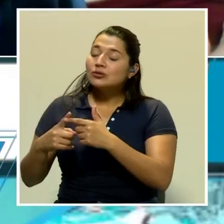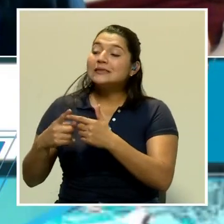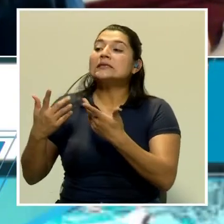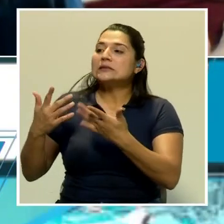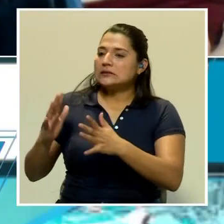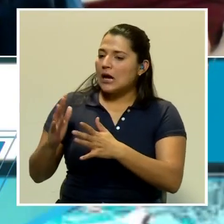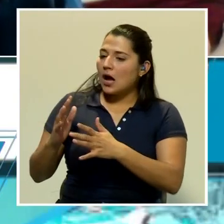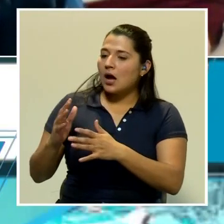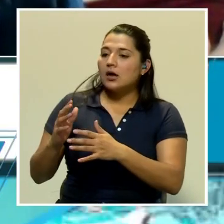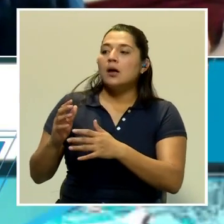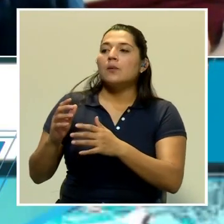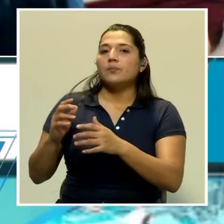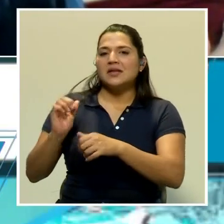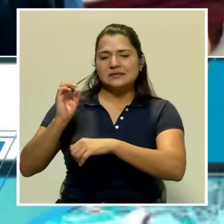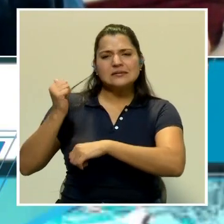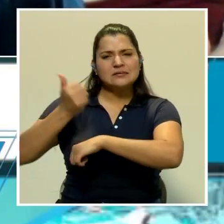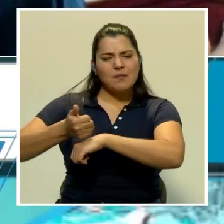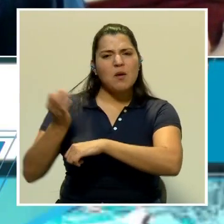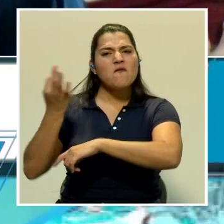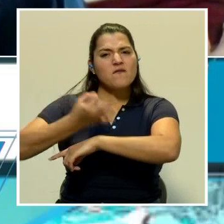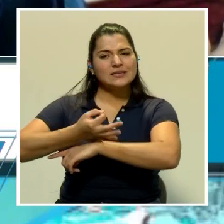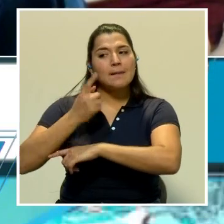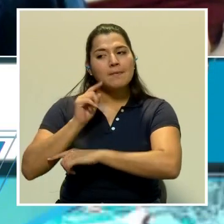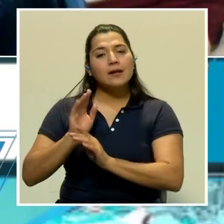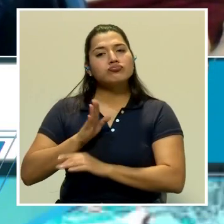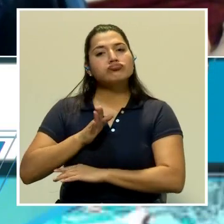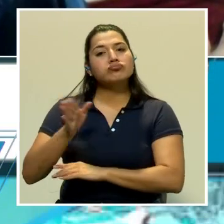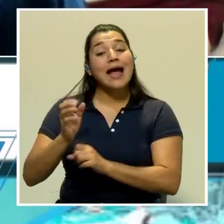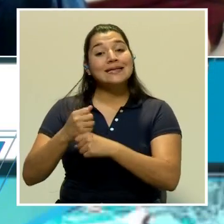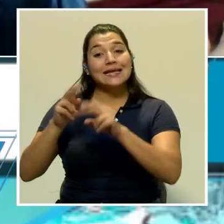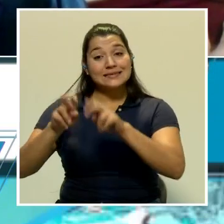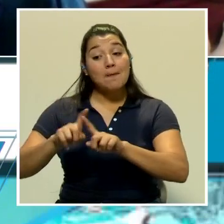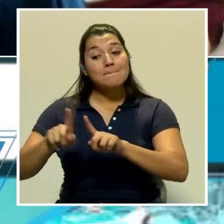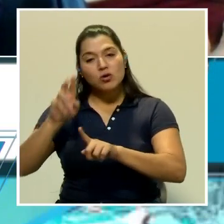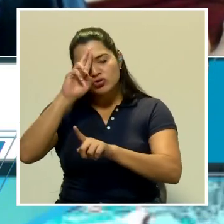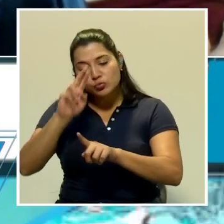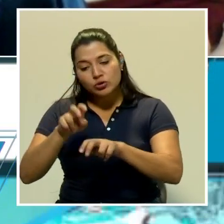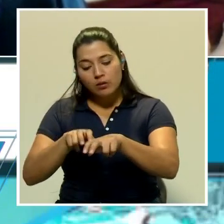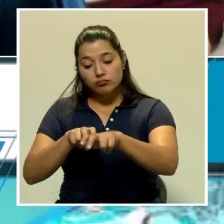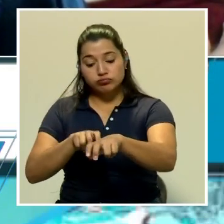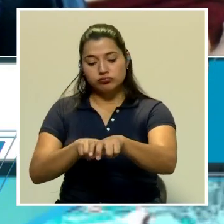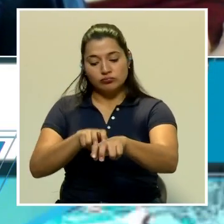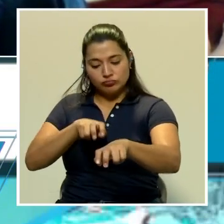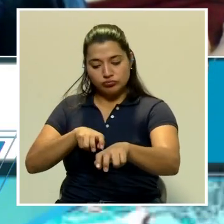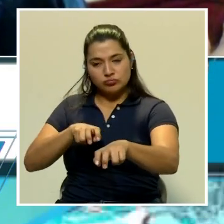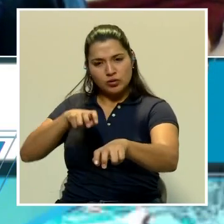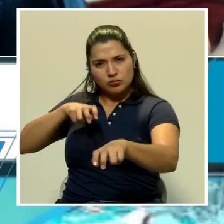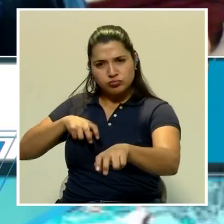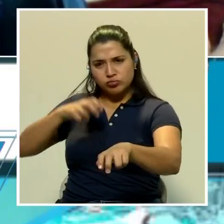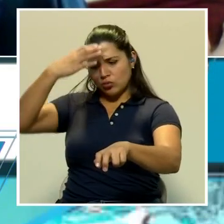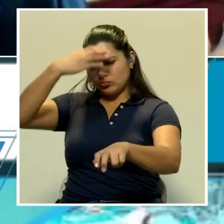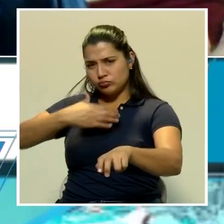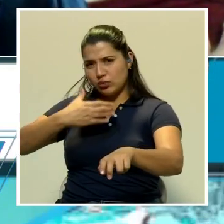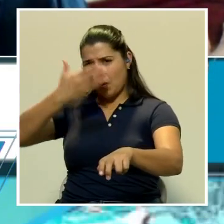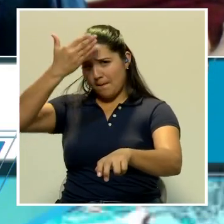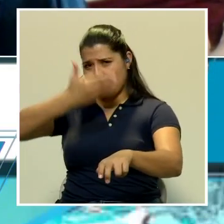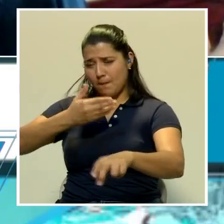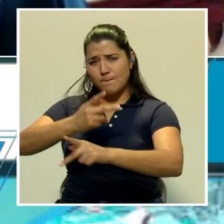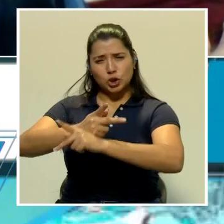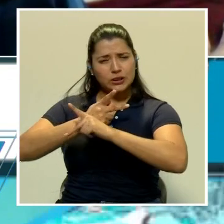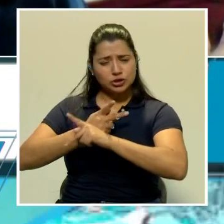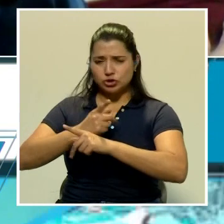de caretas y demás protocolos de salud, pero estamos haciendo un esfuerzo con esa programación porque